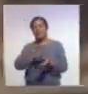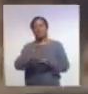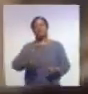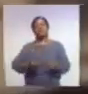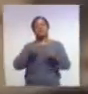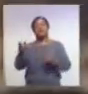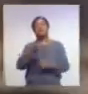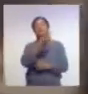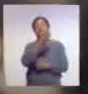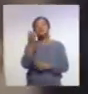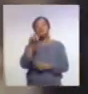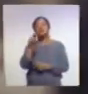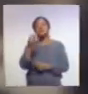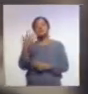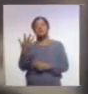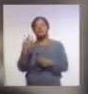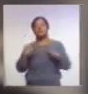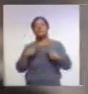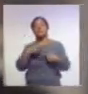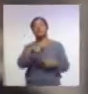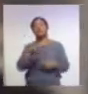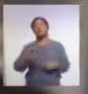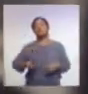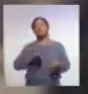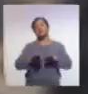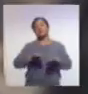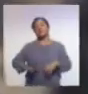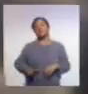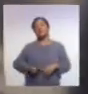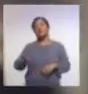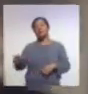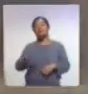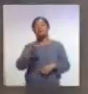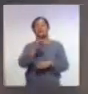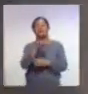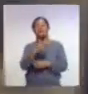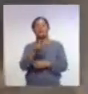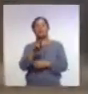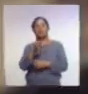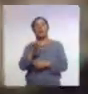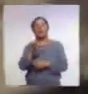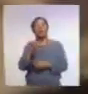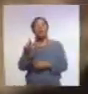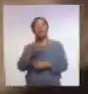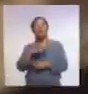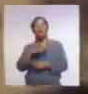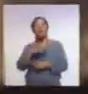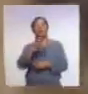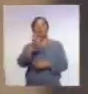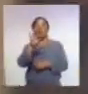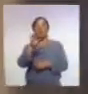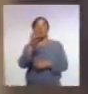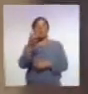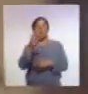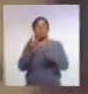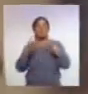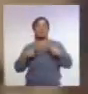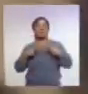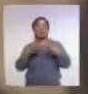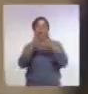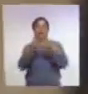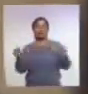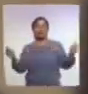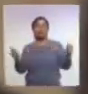contra 375 funcionarios por el caso Iguala, en donde desaparecieron 43 normalistas. En el marco de la mesa redonda,